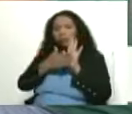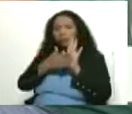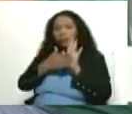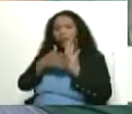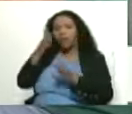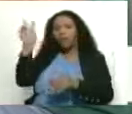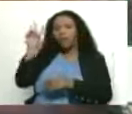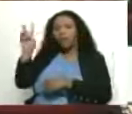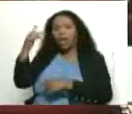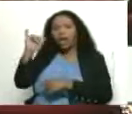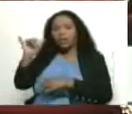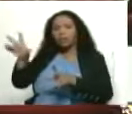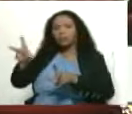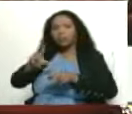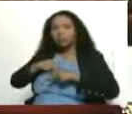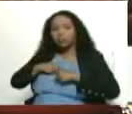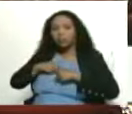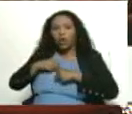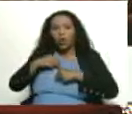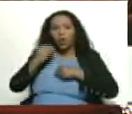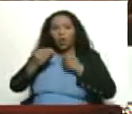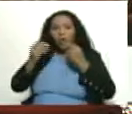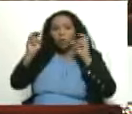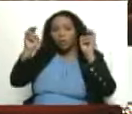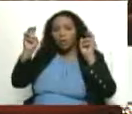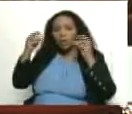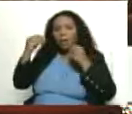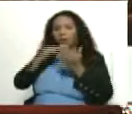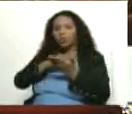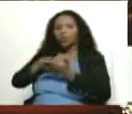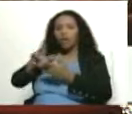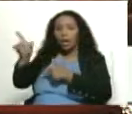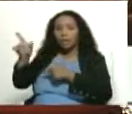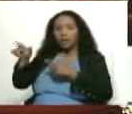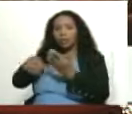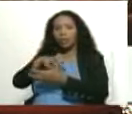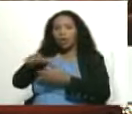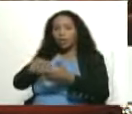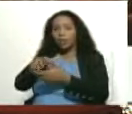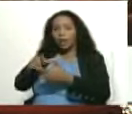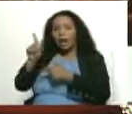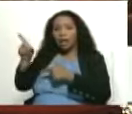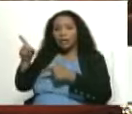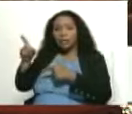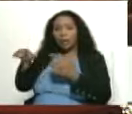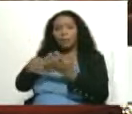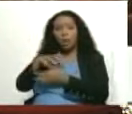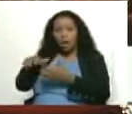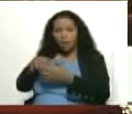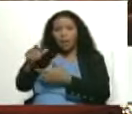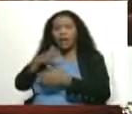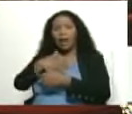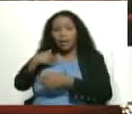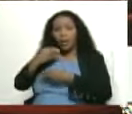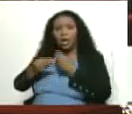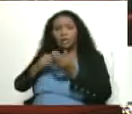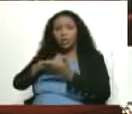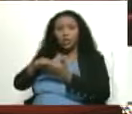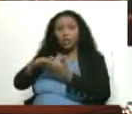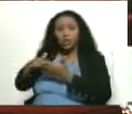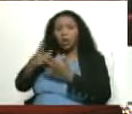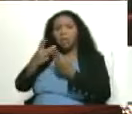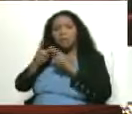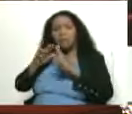las venezolanas aceptamos como espacio para dirimir este conflicto. Un conflicto que queremos dirimir pacíficamente, y por eso es